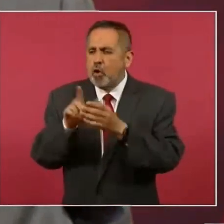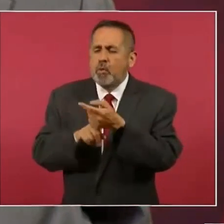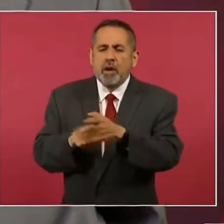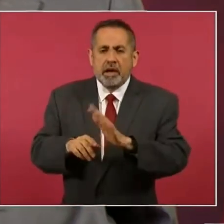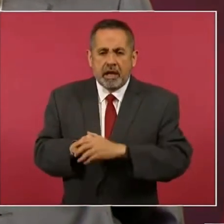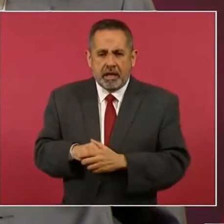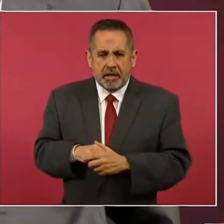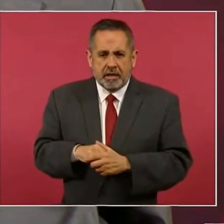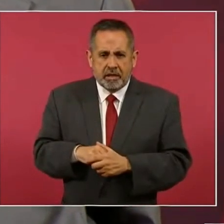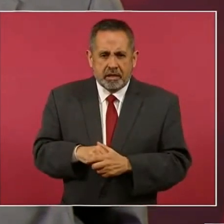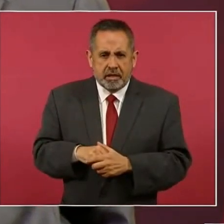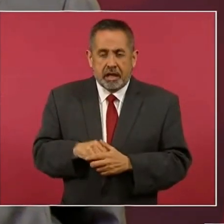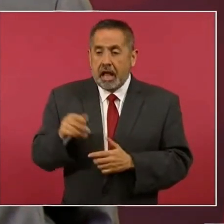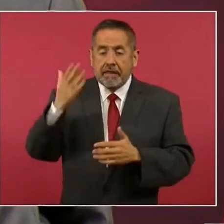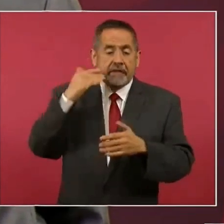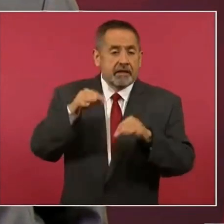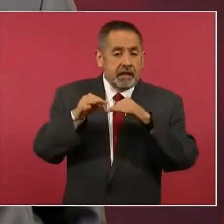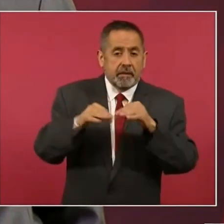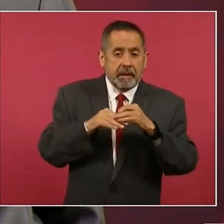era de 6 a 8,